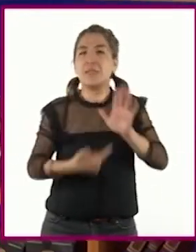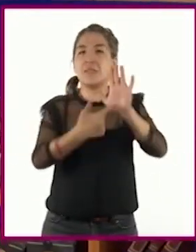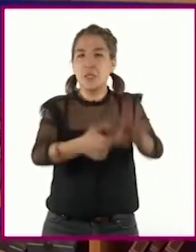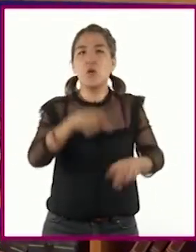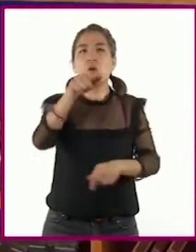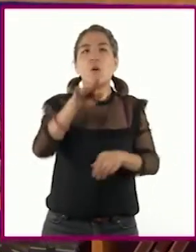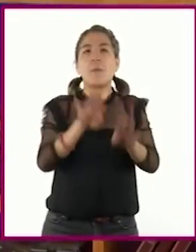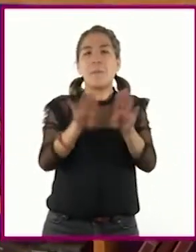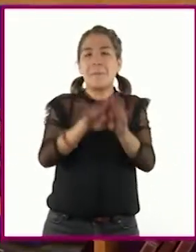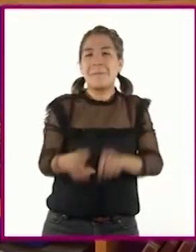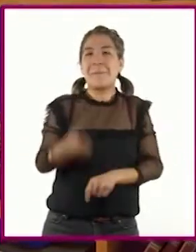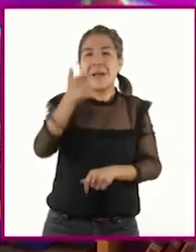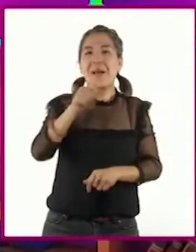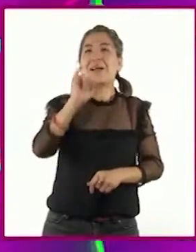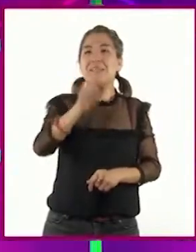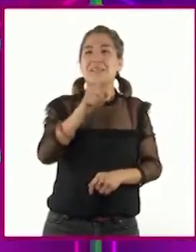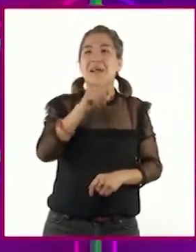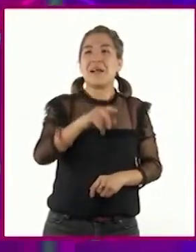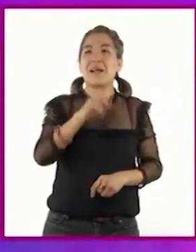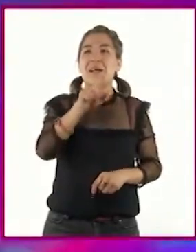primera diapositiva, por favor.